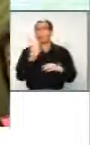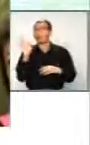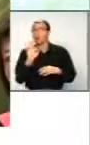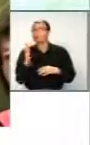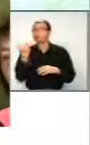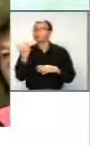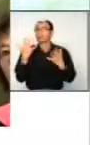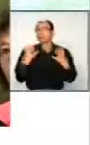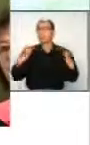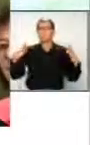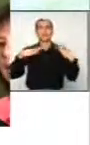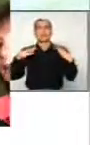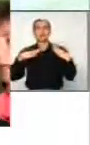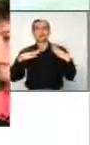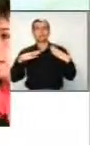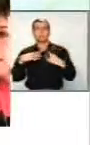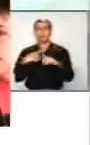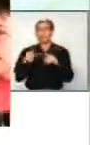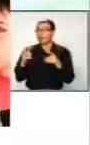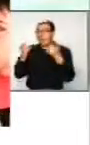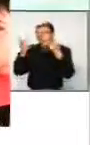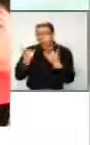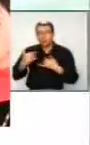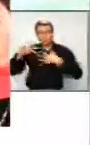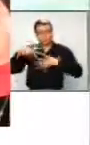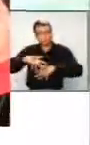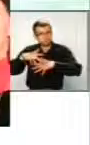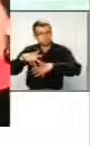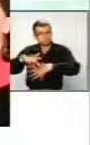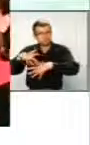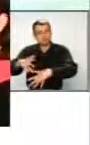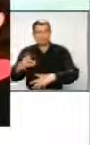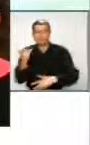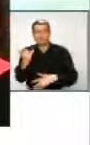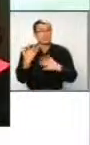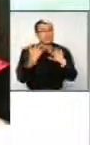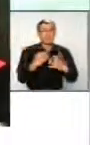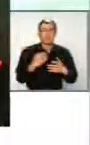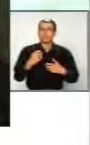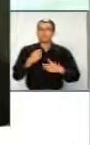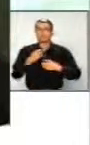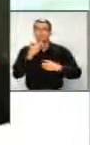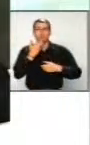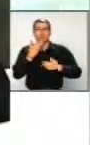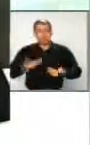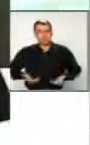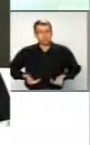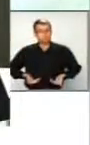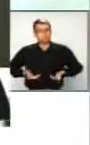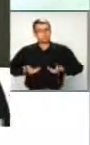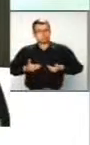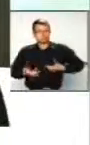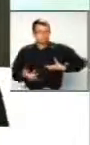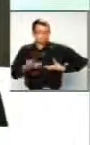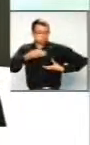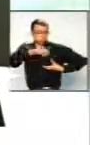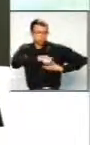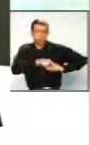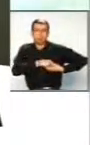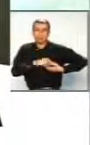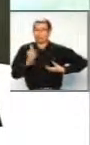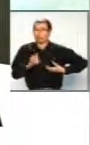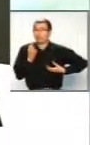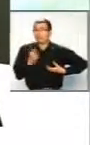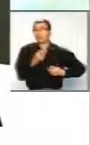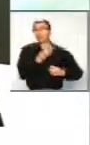momento donde se está solicitando que se reglamenten las cirugías, por ejemplo, los implantes de los senos, que se reglamenten para mayores de